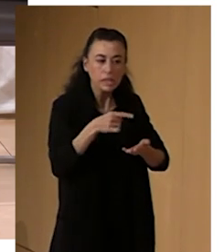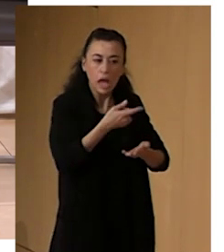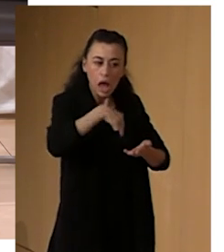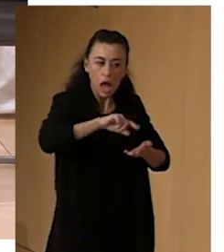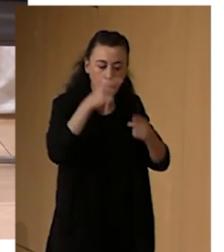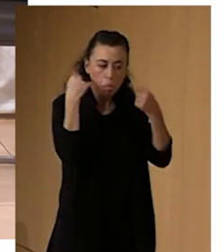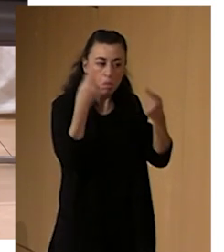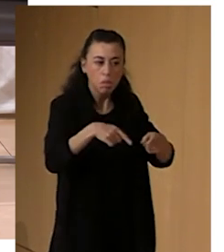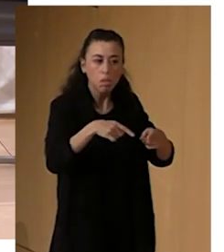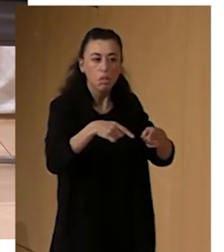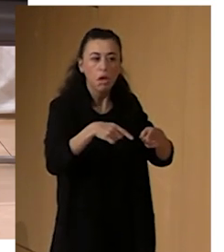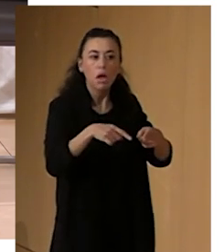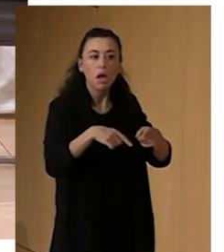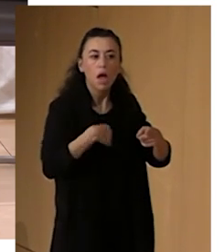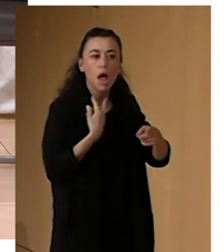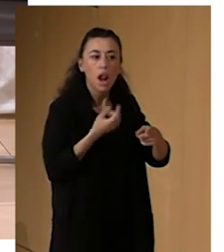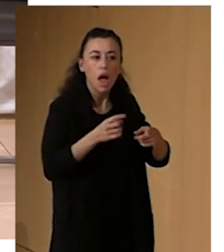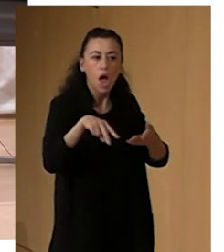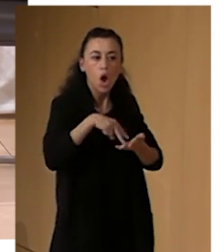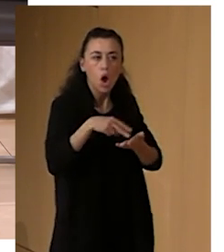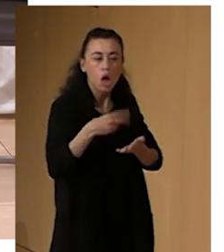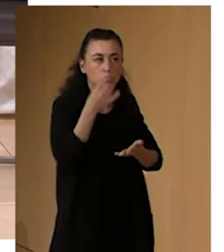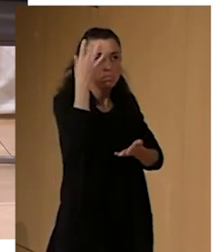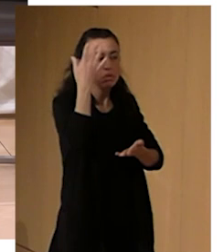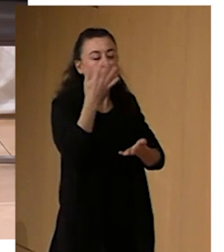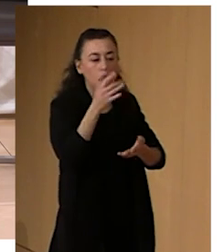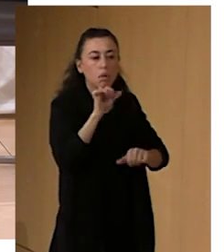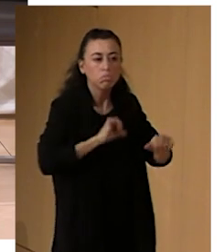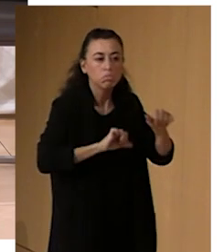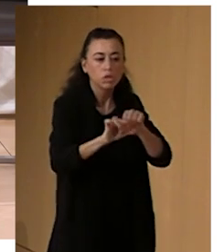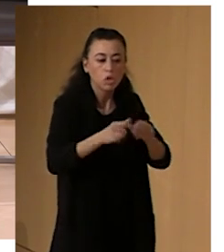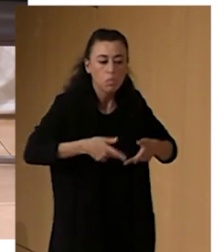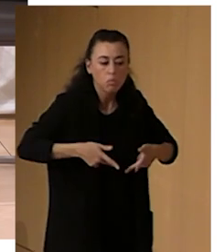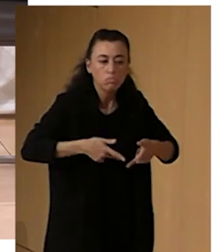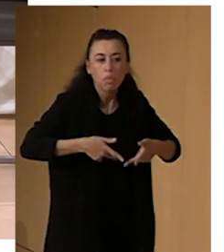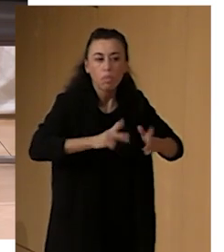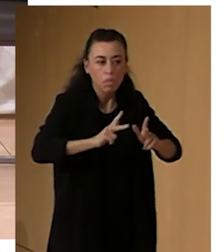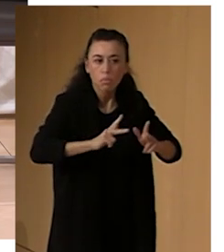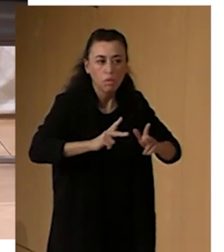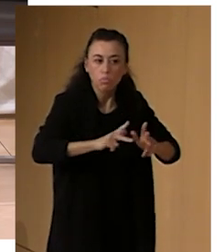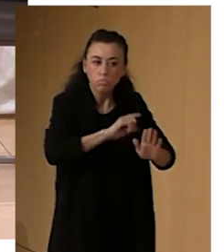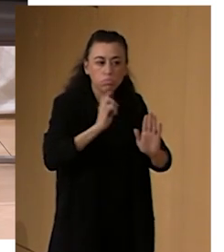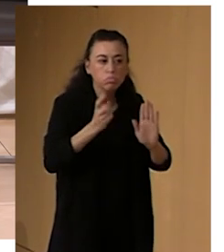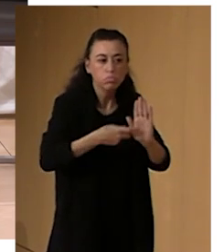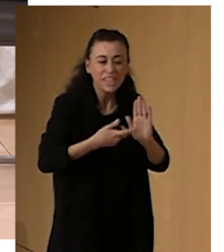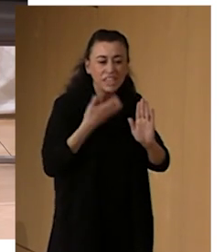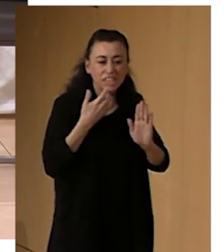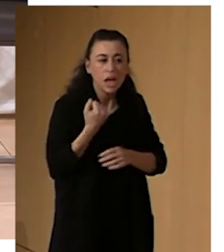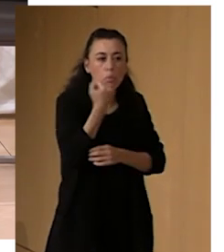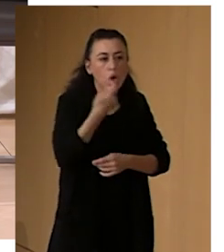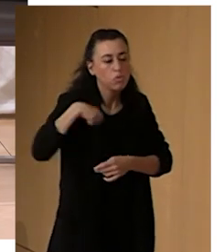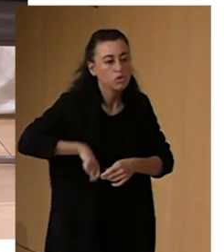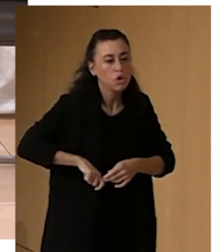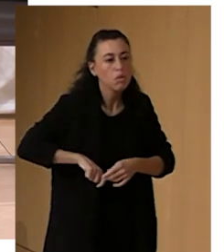piezas coreográficas entonces ahí también les damos plena libertad y si necesitan apoyo profesional lo